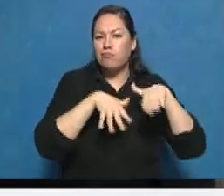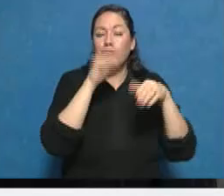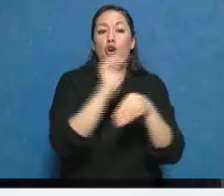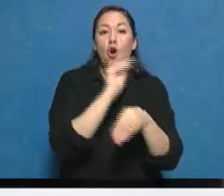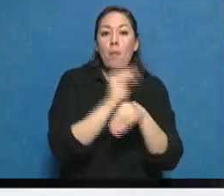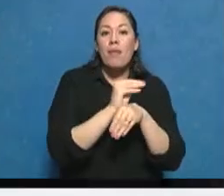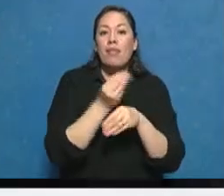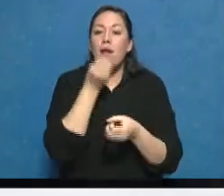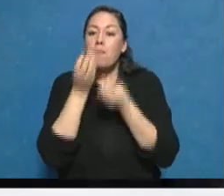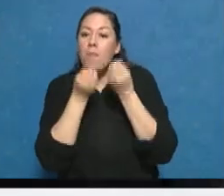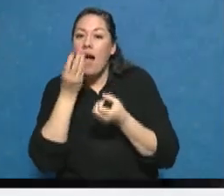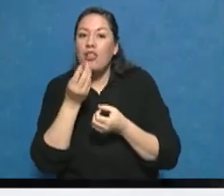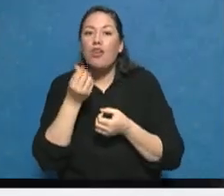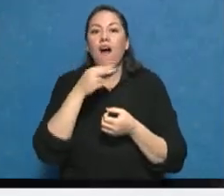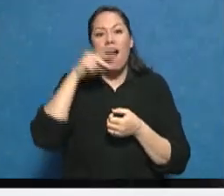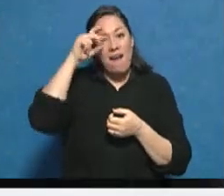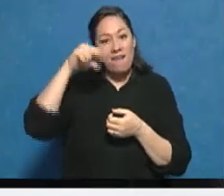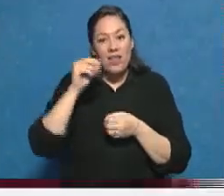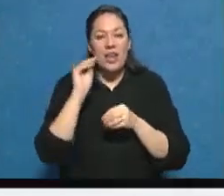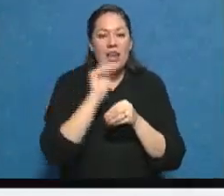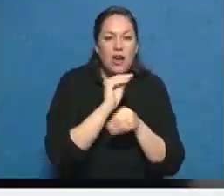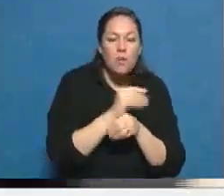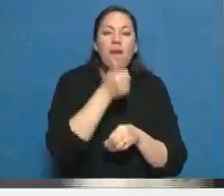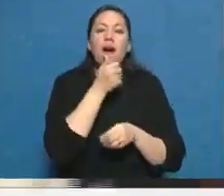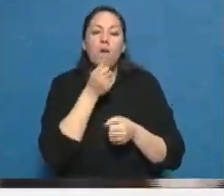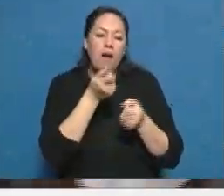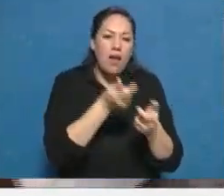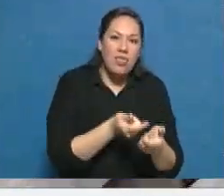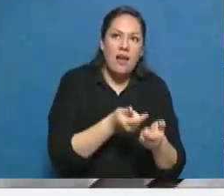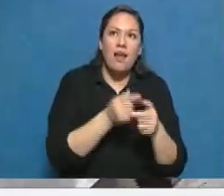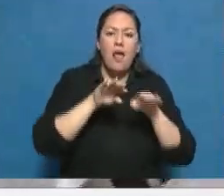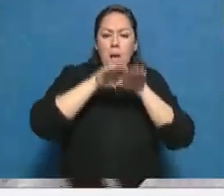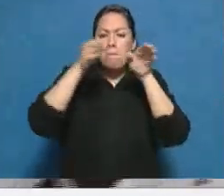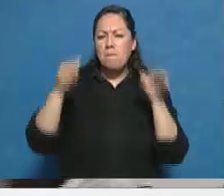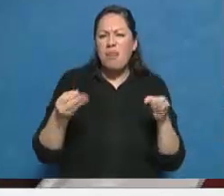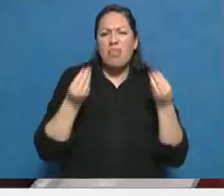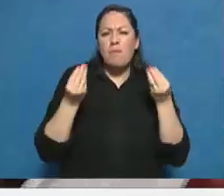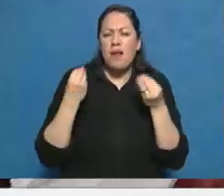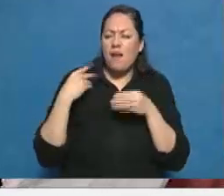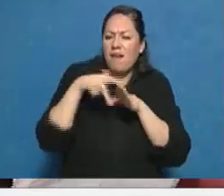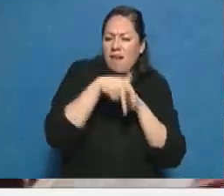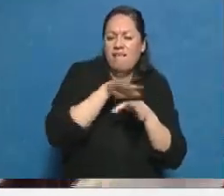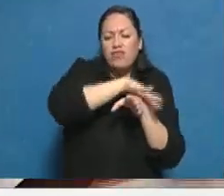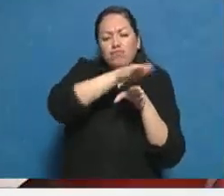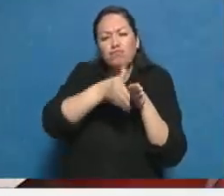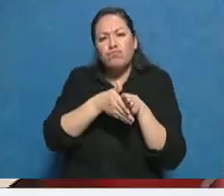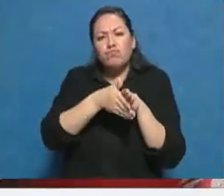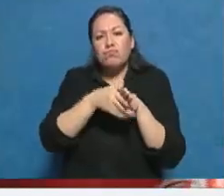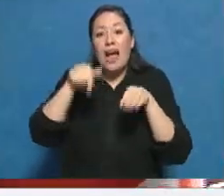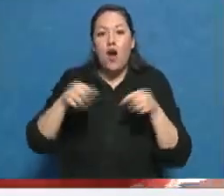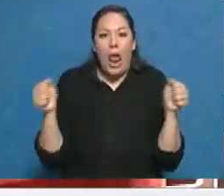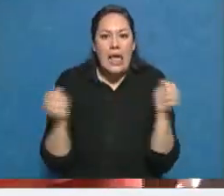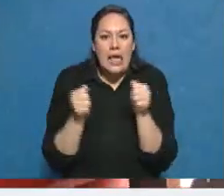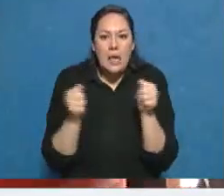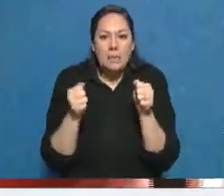pasto, avena y le damos agua. Explícame por qué tiene esa mantita arriba, ¿qué significa? Lo que pasa es que ahora con el invierno los